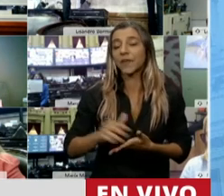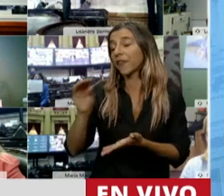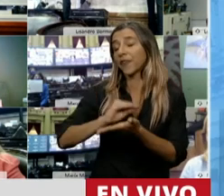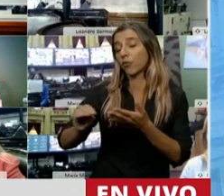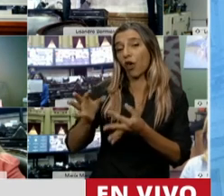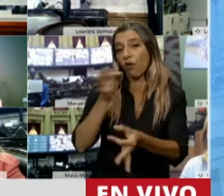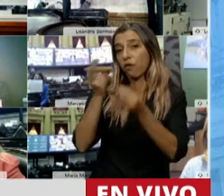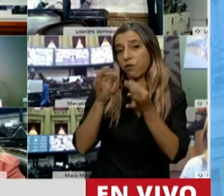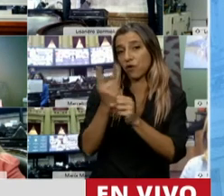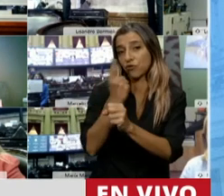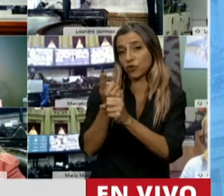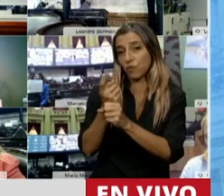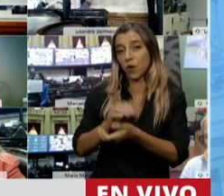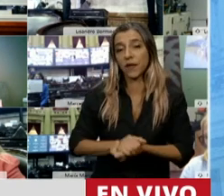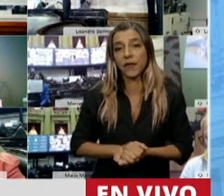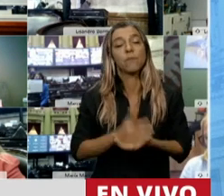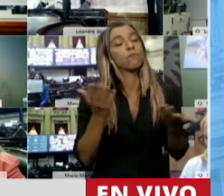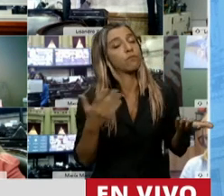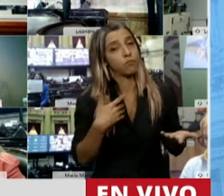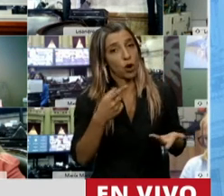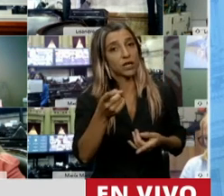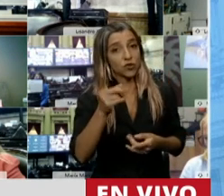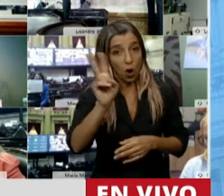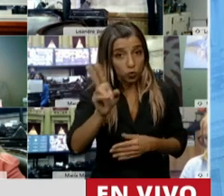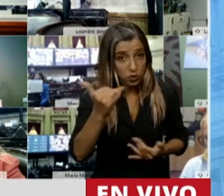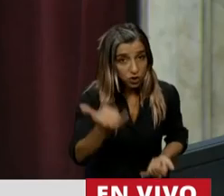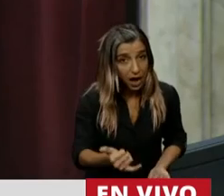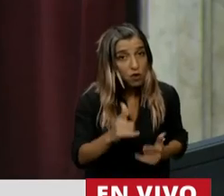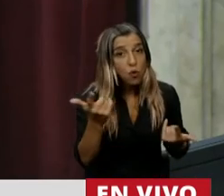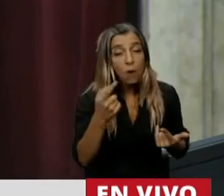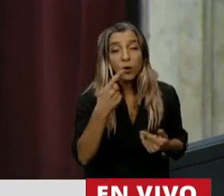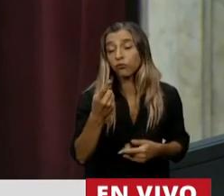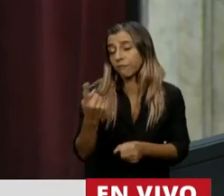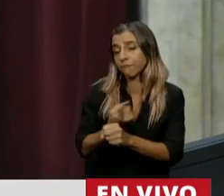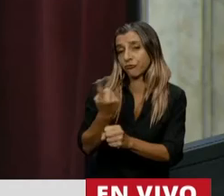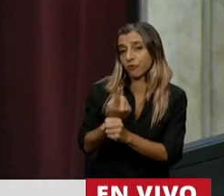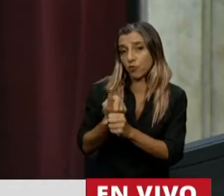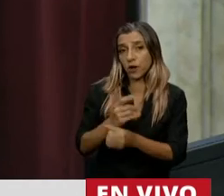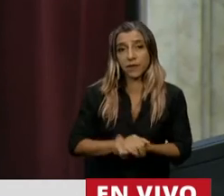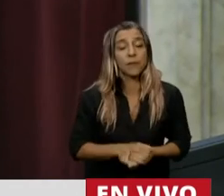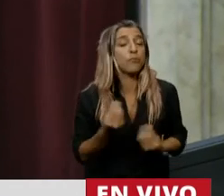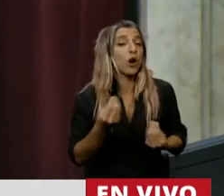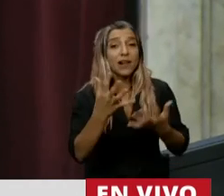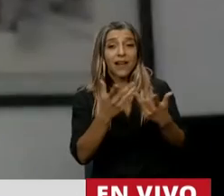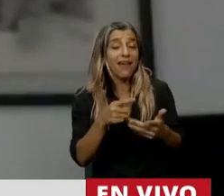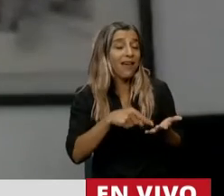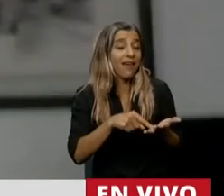Termine su... No se puede dialogar. Por eso le pregunto a usted si usted me autoriza. Vea, presidente, en esta ley lo que dice,